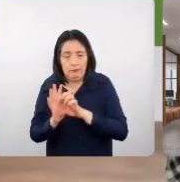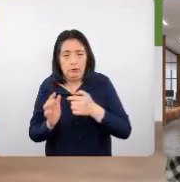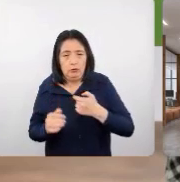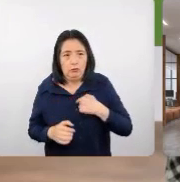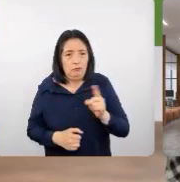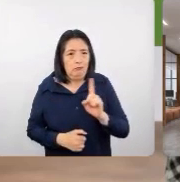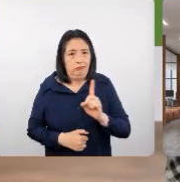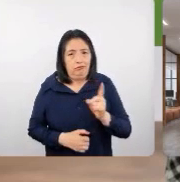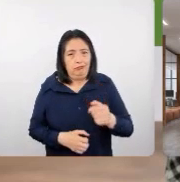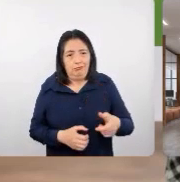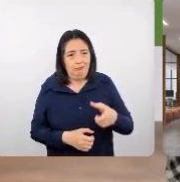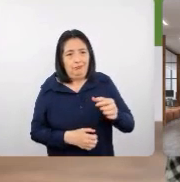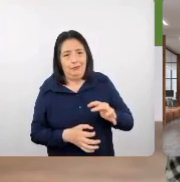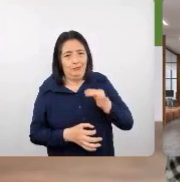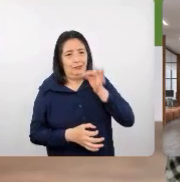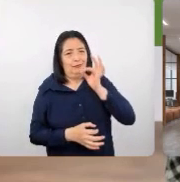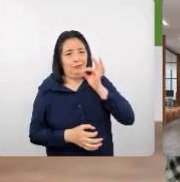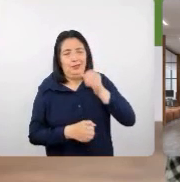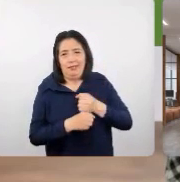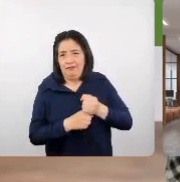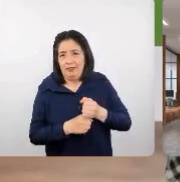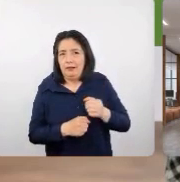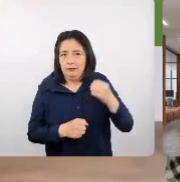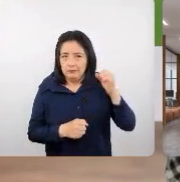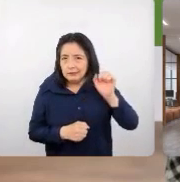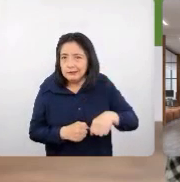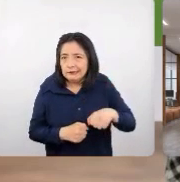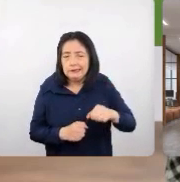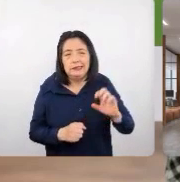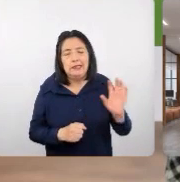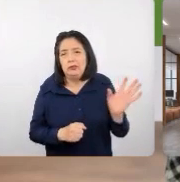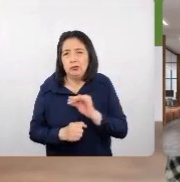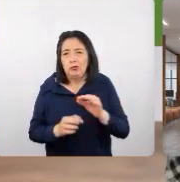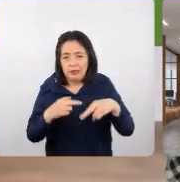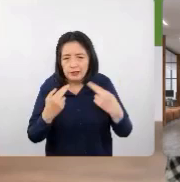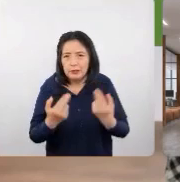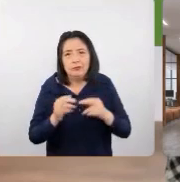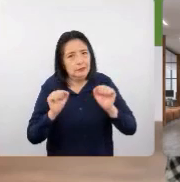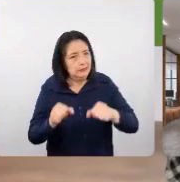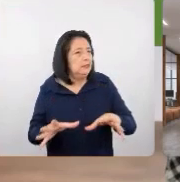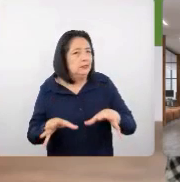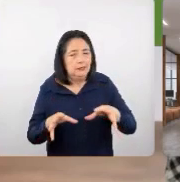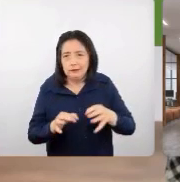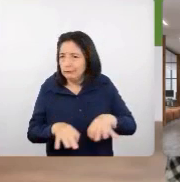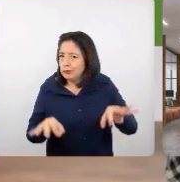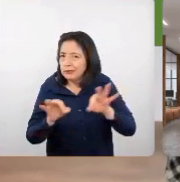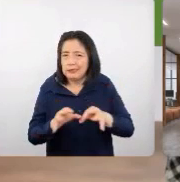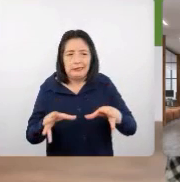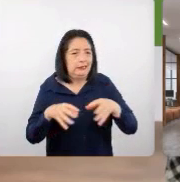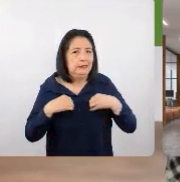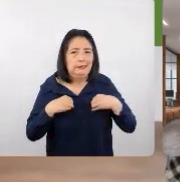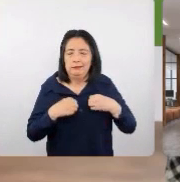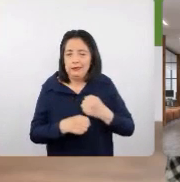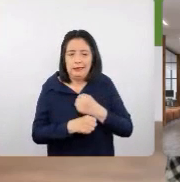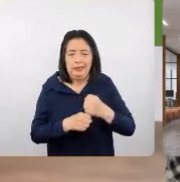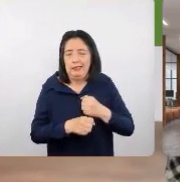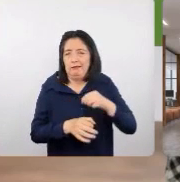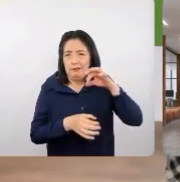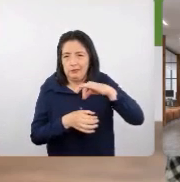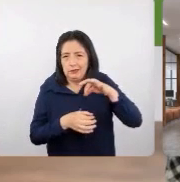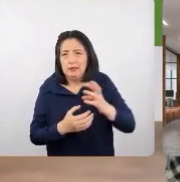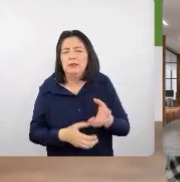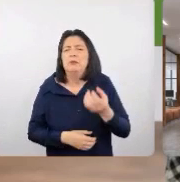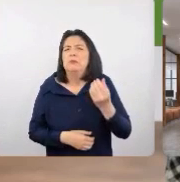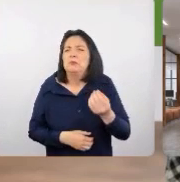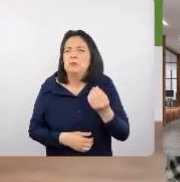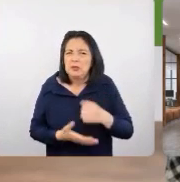café. Pero en toda reunión es importante aceptar el té o el café, porque esto viene con respecto a unos